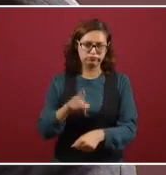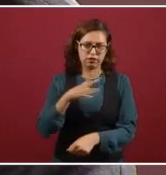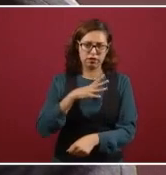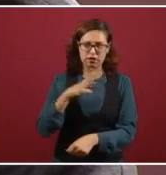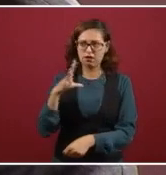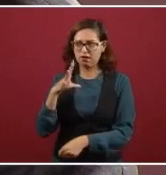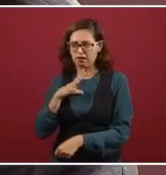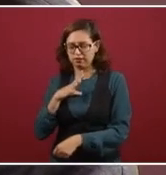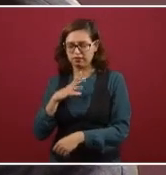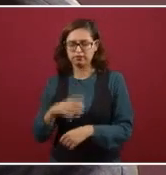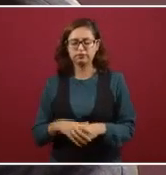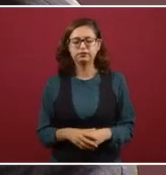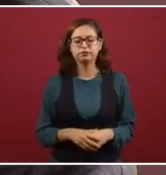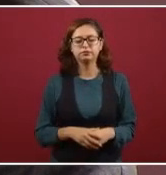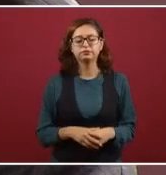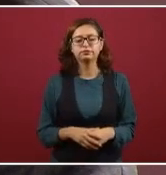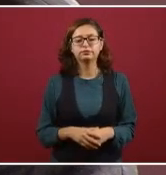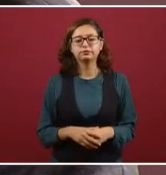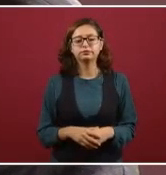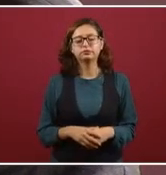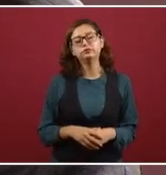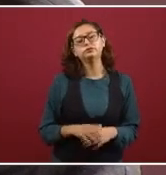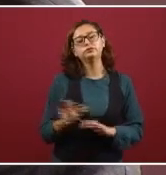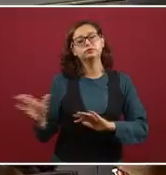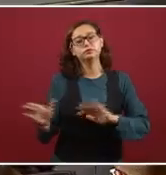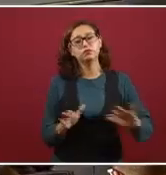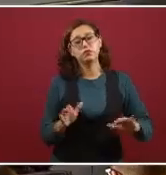alta 2 personas,